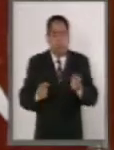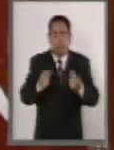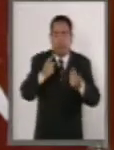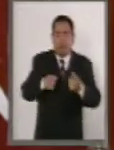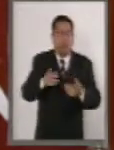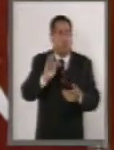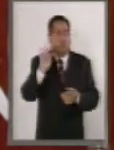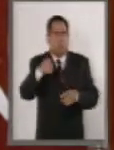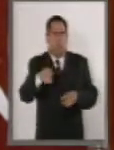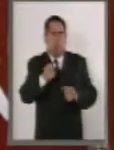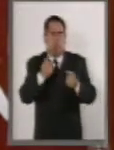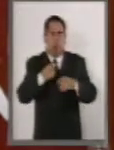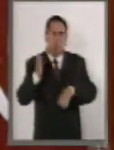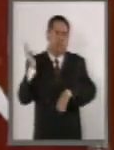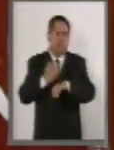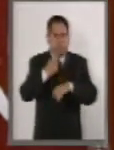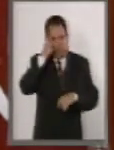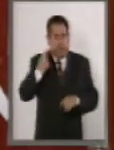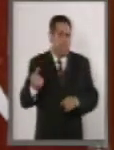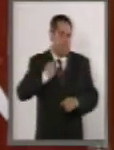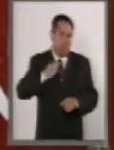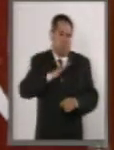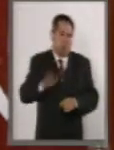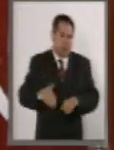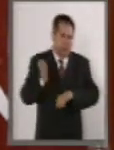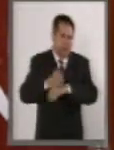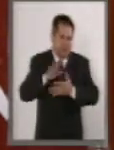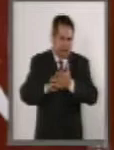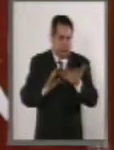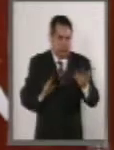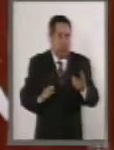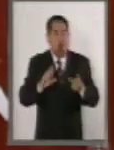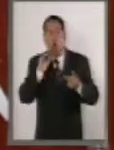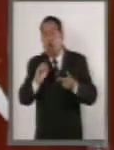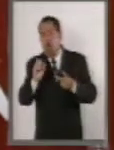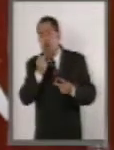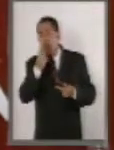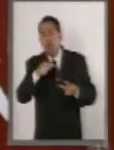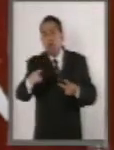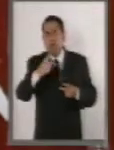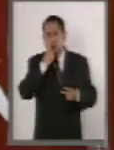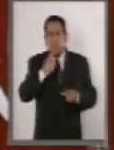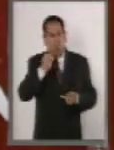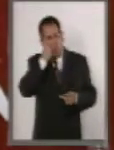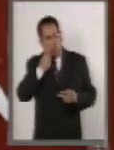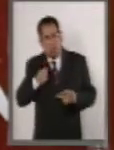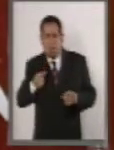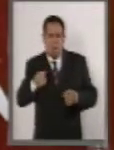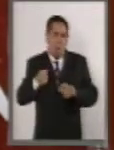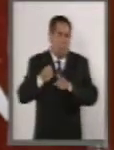sido sentenciados a muerte, aquellos que han muerto a manos de la policía,